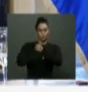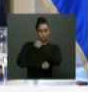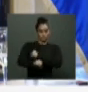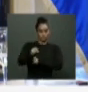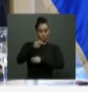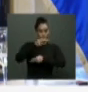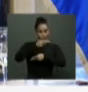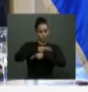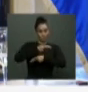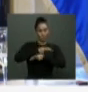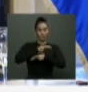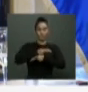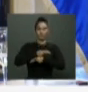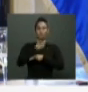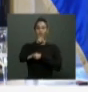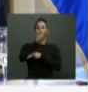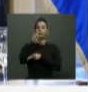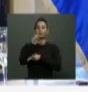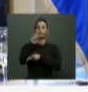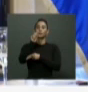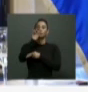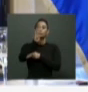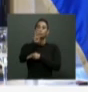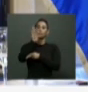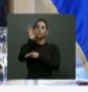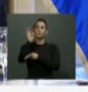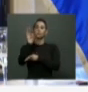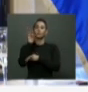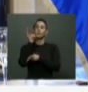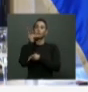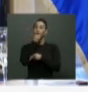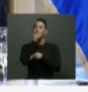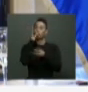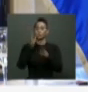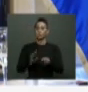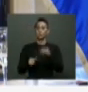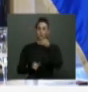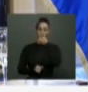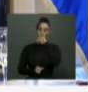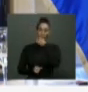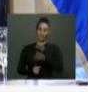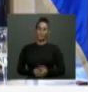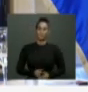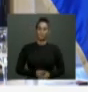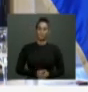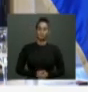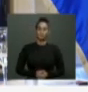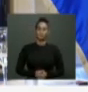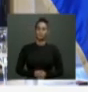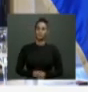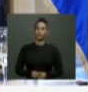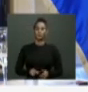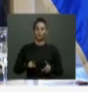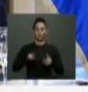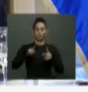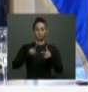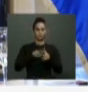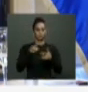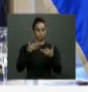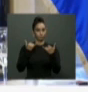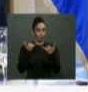el cobre afecta su salud no tiene comprometido a usted Kobe le va a pasar por el lado y si está vacunado le dará como una gripe cita de esa que nos da